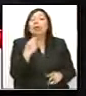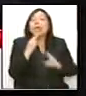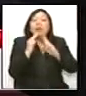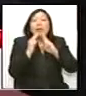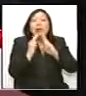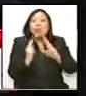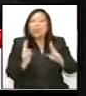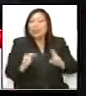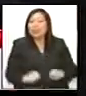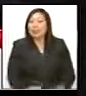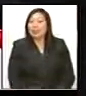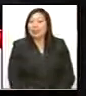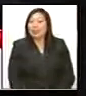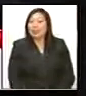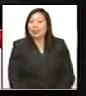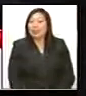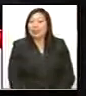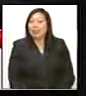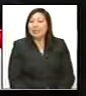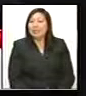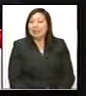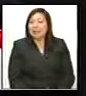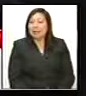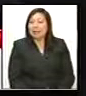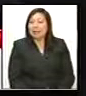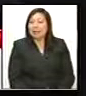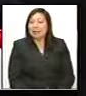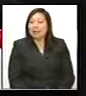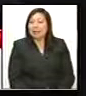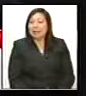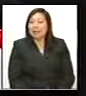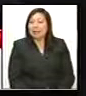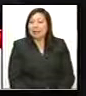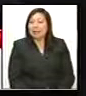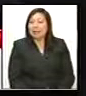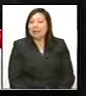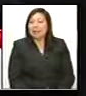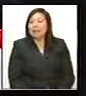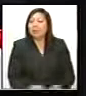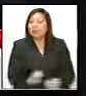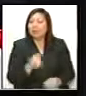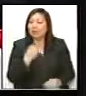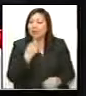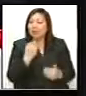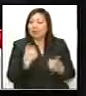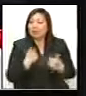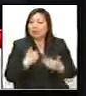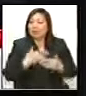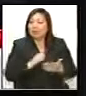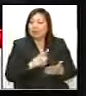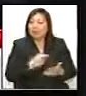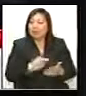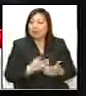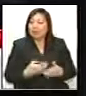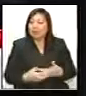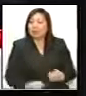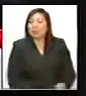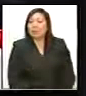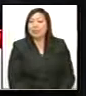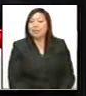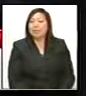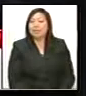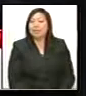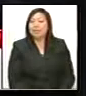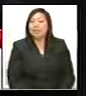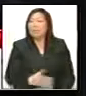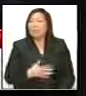tal. Y creo que sí, las palabras de la congresista Milagros son muy importantes. Tenemos que seguir fortaleciendo el primer nivel de atención, porque